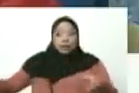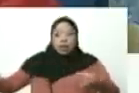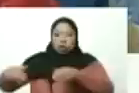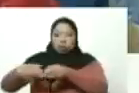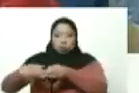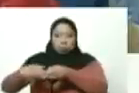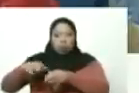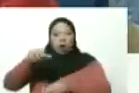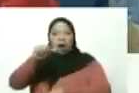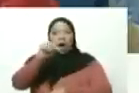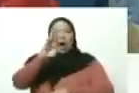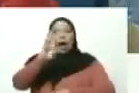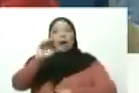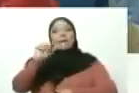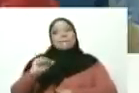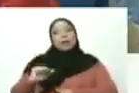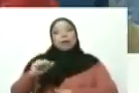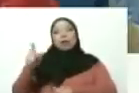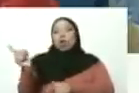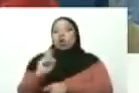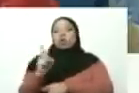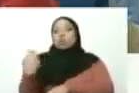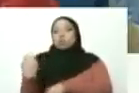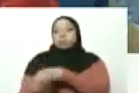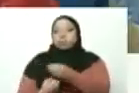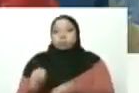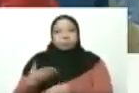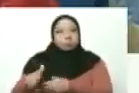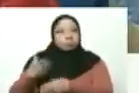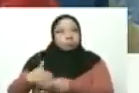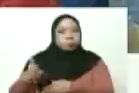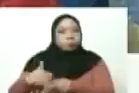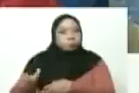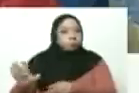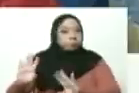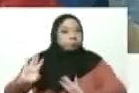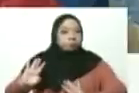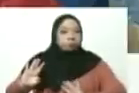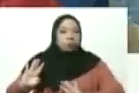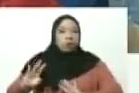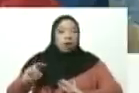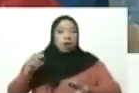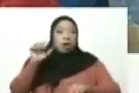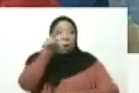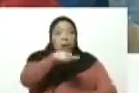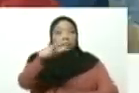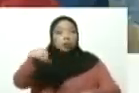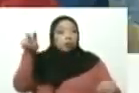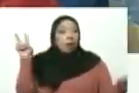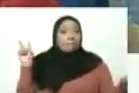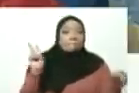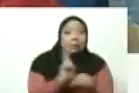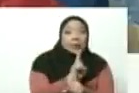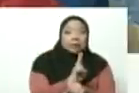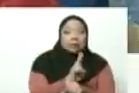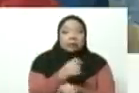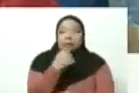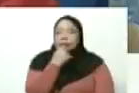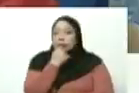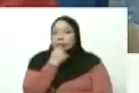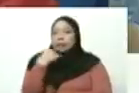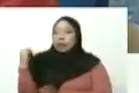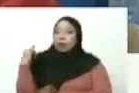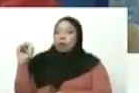la cual nunca se materializó a solicitud de las víctimas le dimos un reimpulso esta